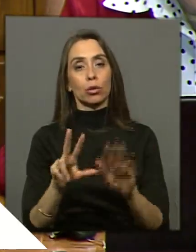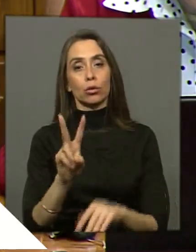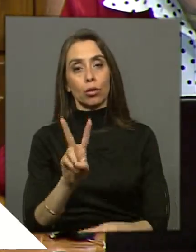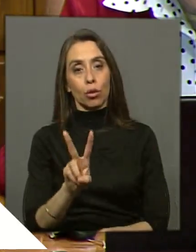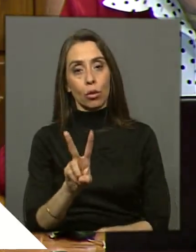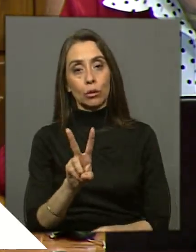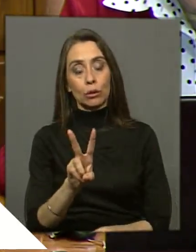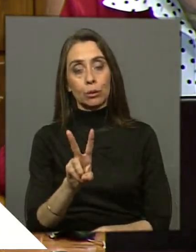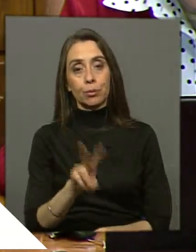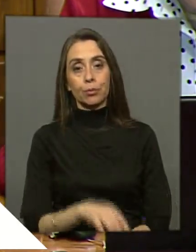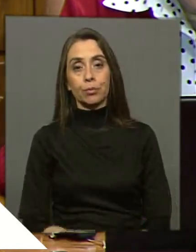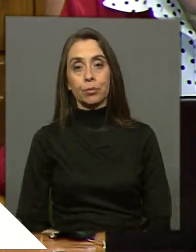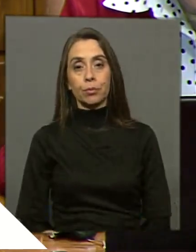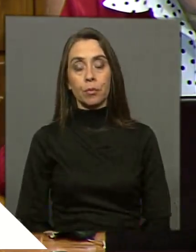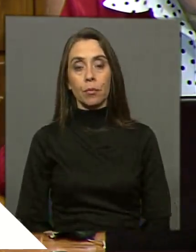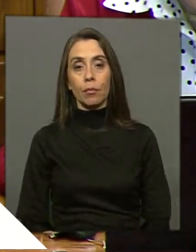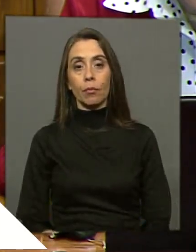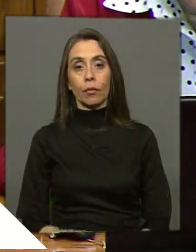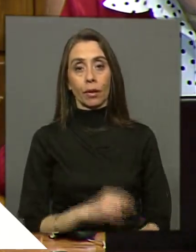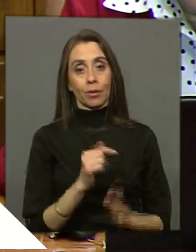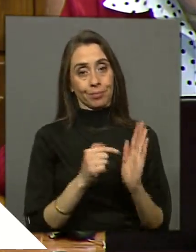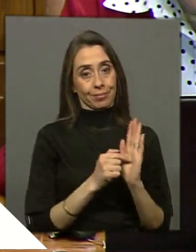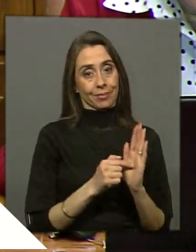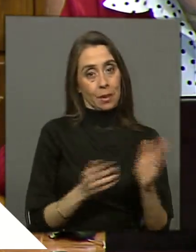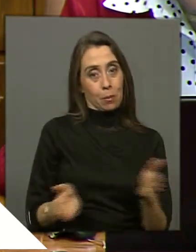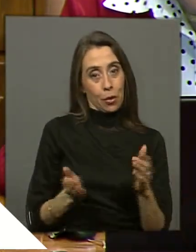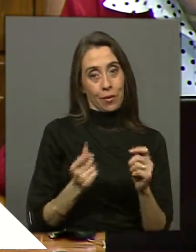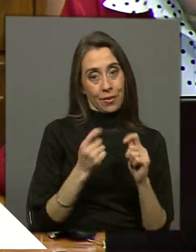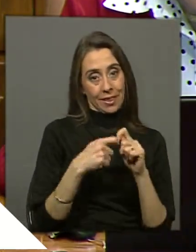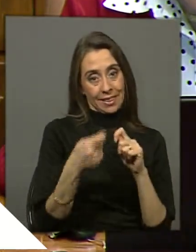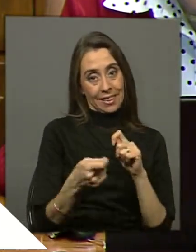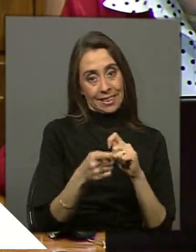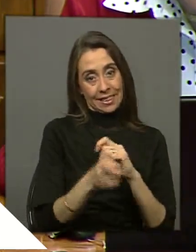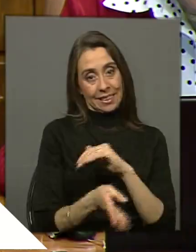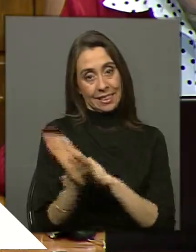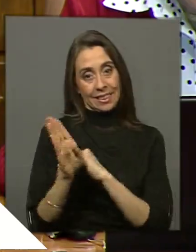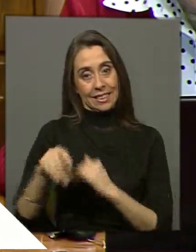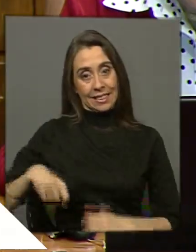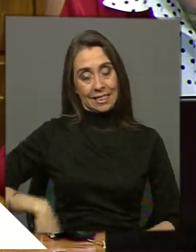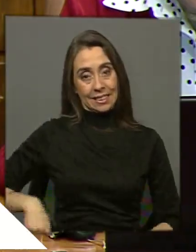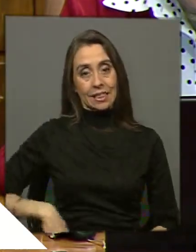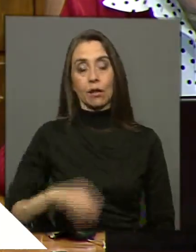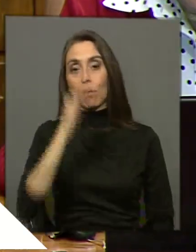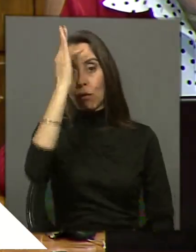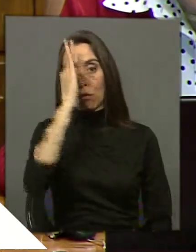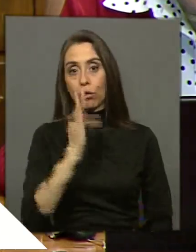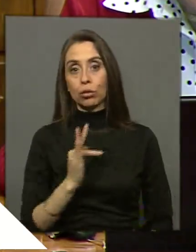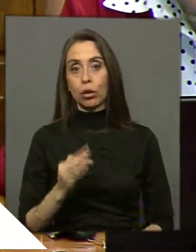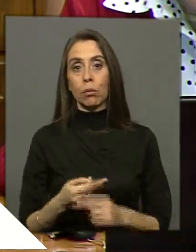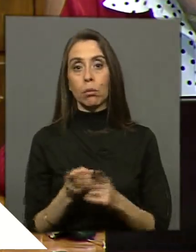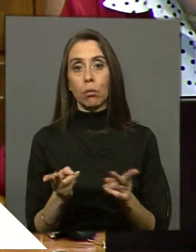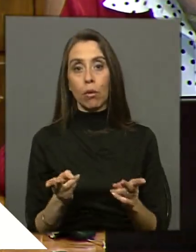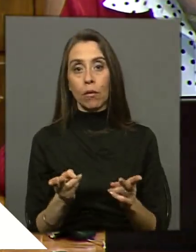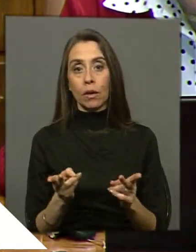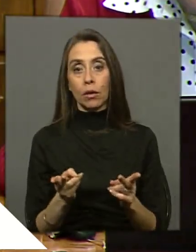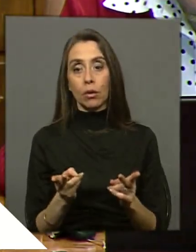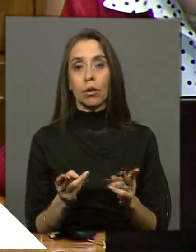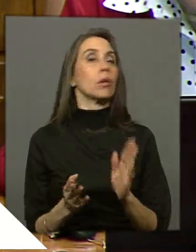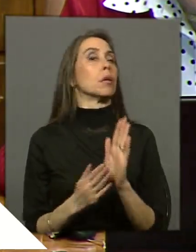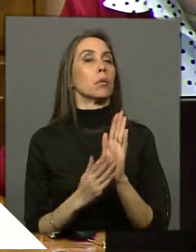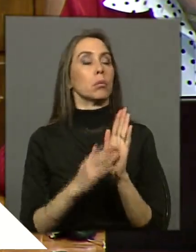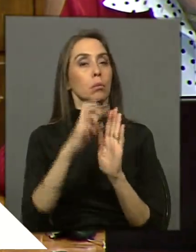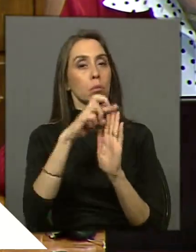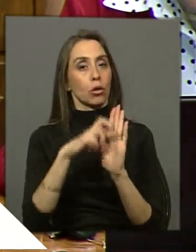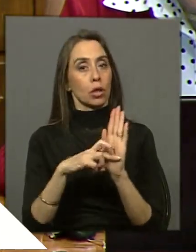el incentivo permanente al retiro para estos funcionarios públicos, y por eso este proyecto